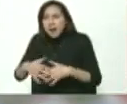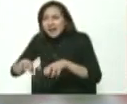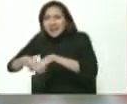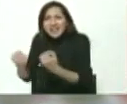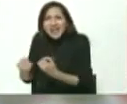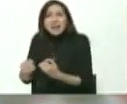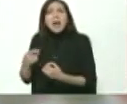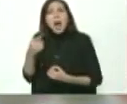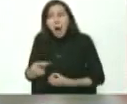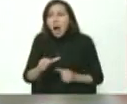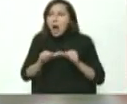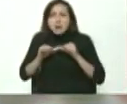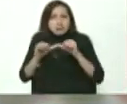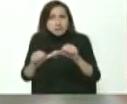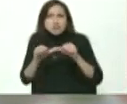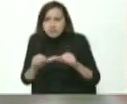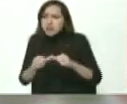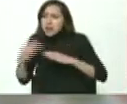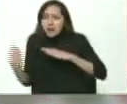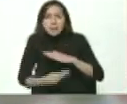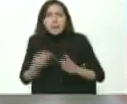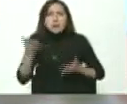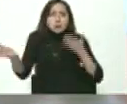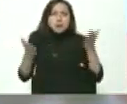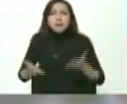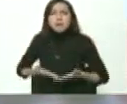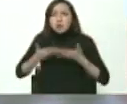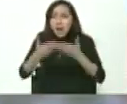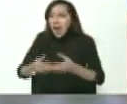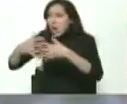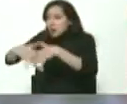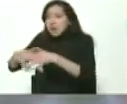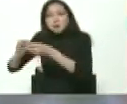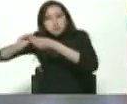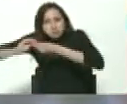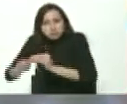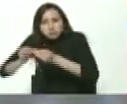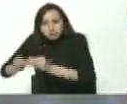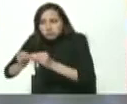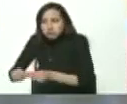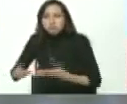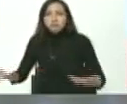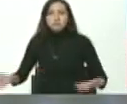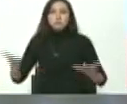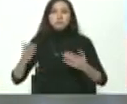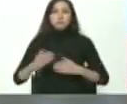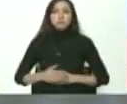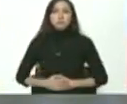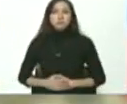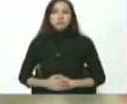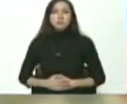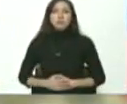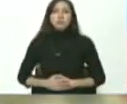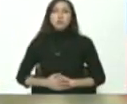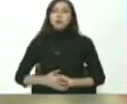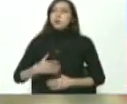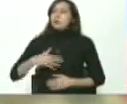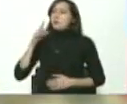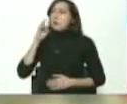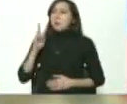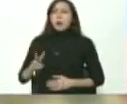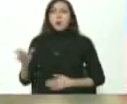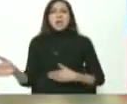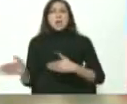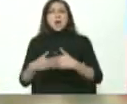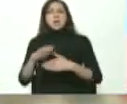sigues prestando los servicios básicos hasta que arreglas la máquina puertas abiertas. Entonces vengo yo y me entero que está cerrado